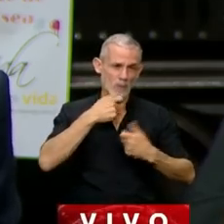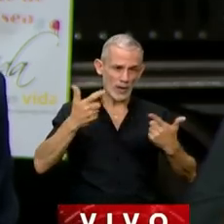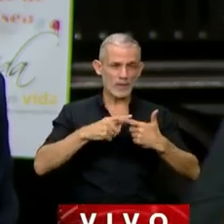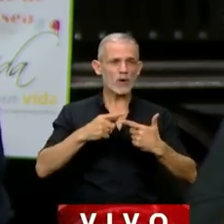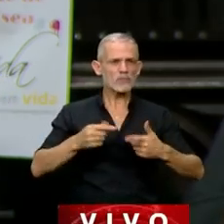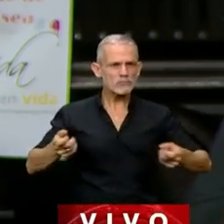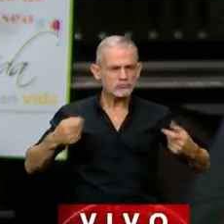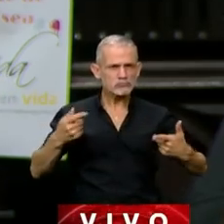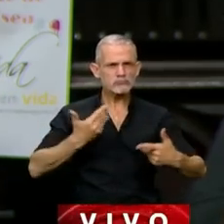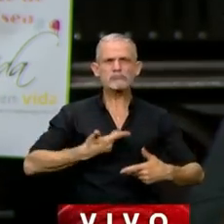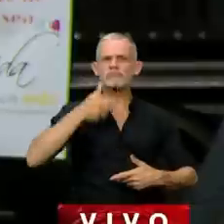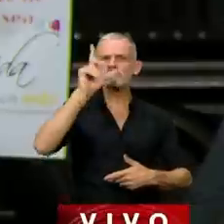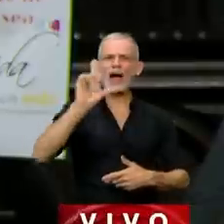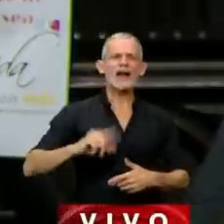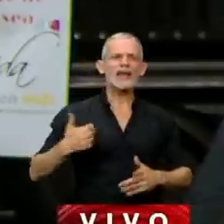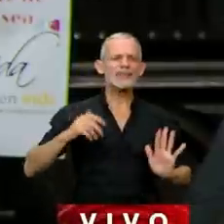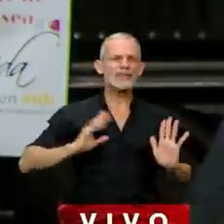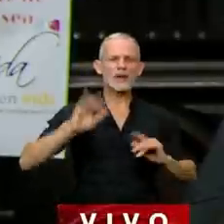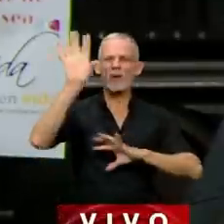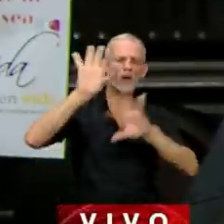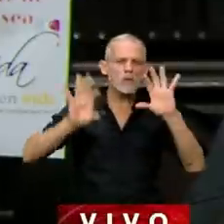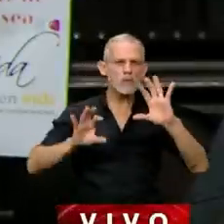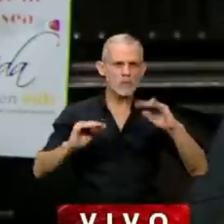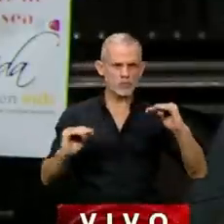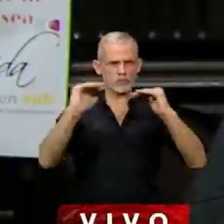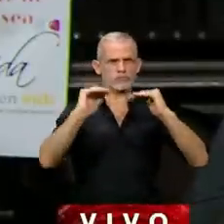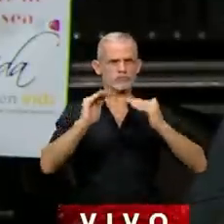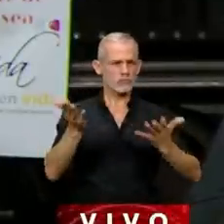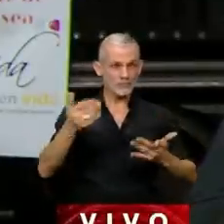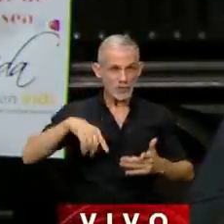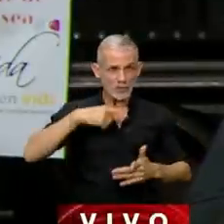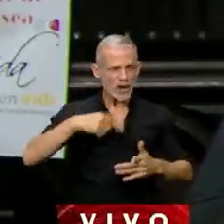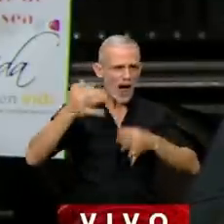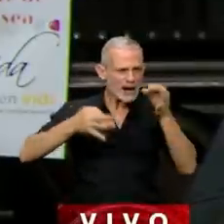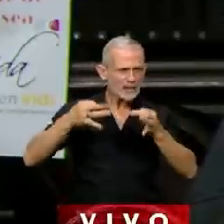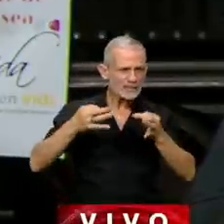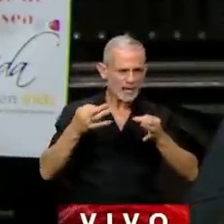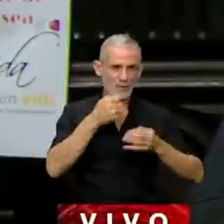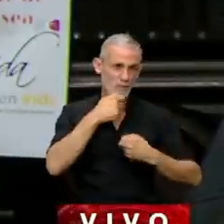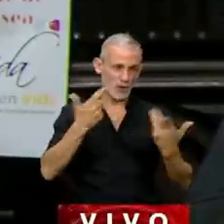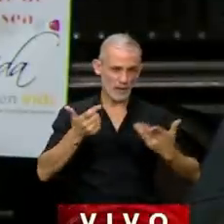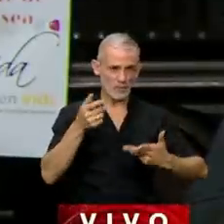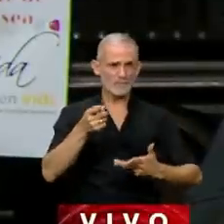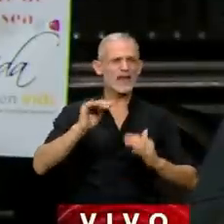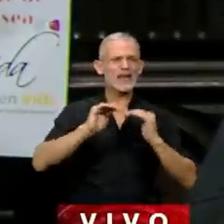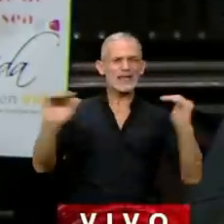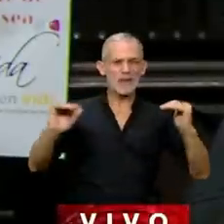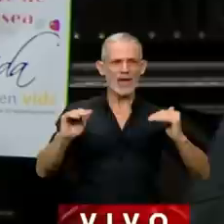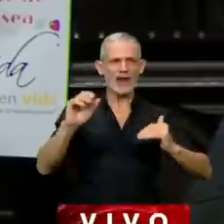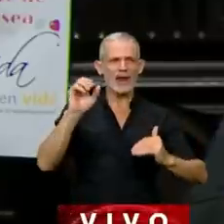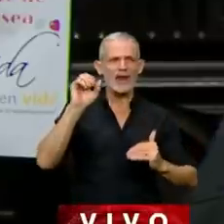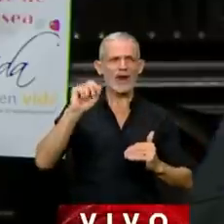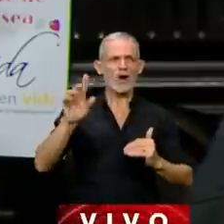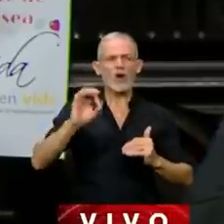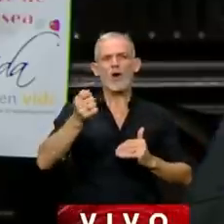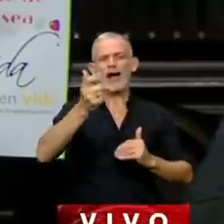el fortalecimiento federal de este programa. Porque si nosotros no ponemos a analizar el nivel o